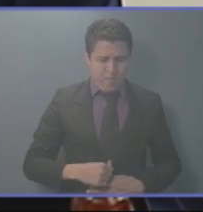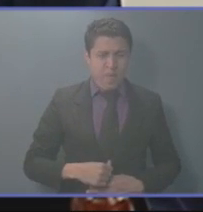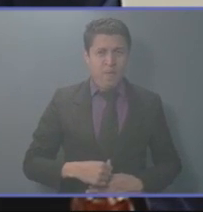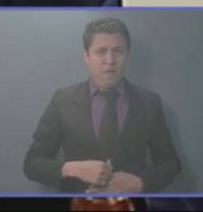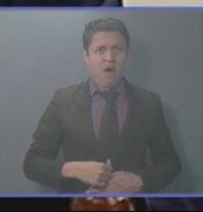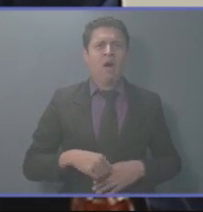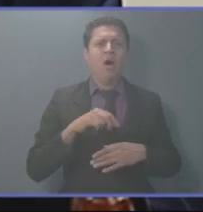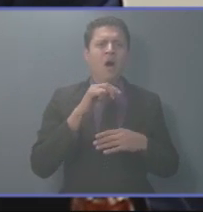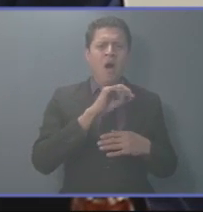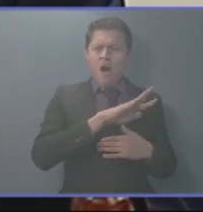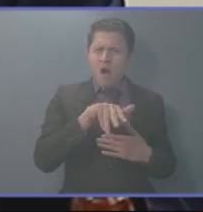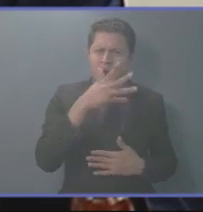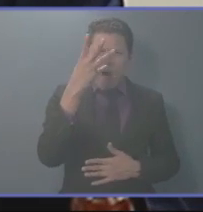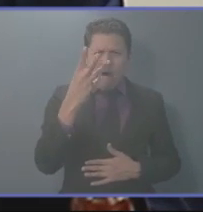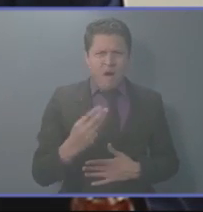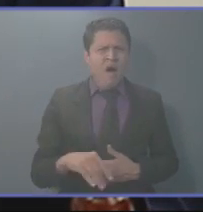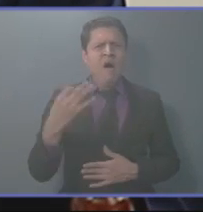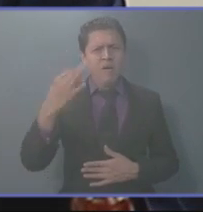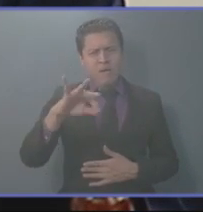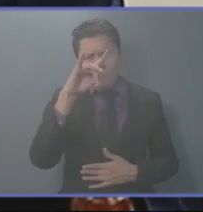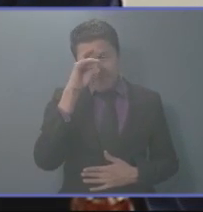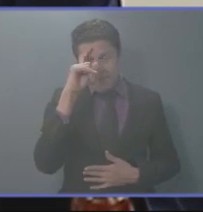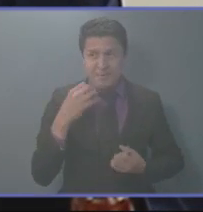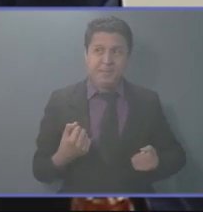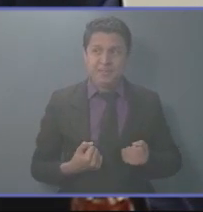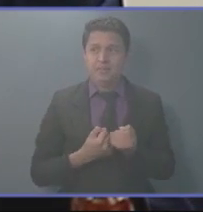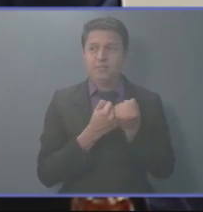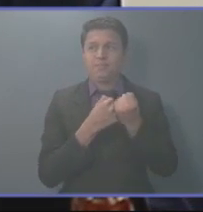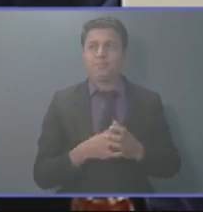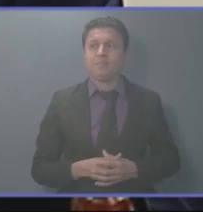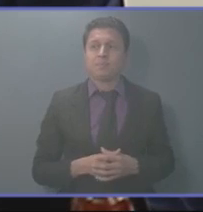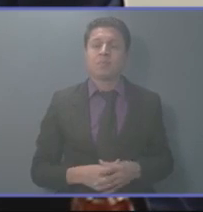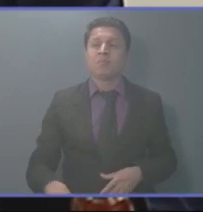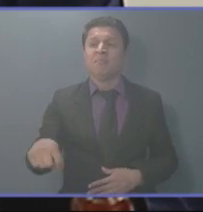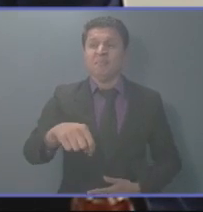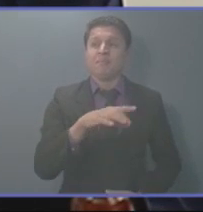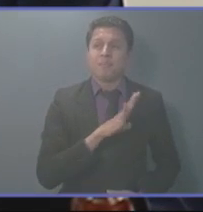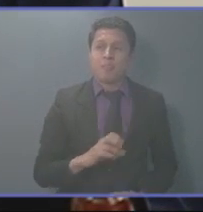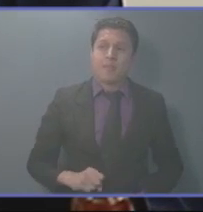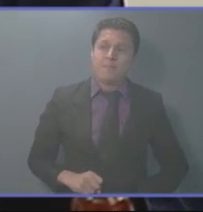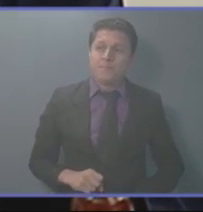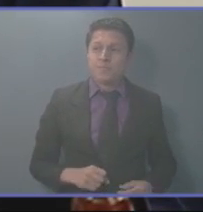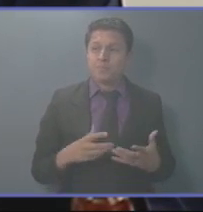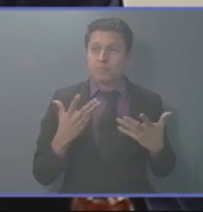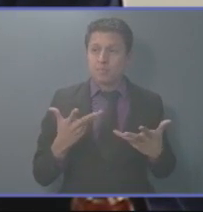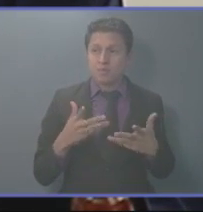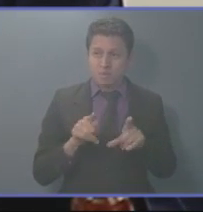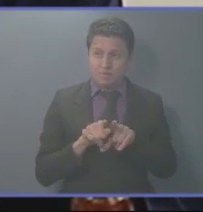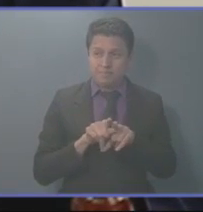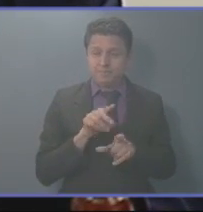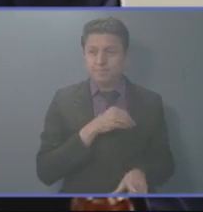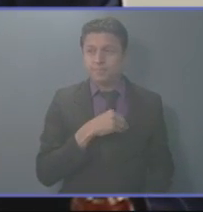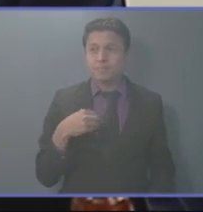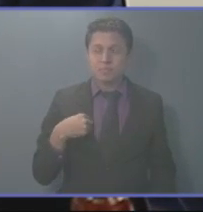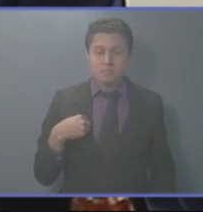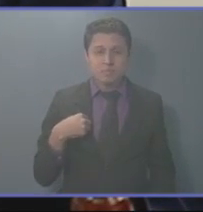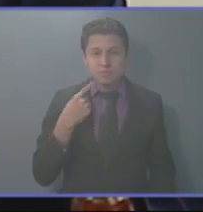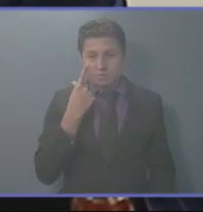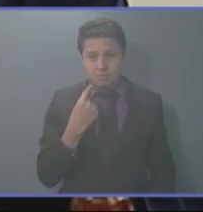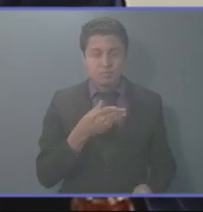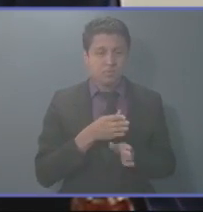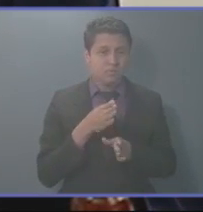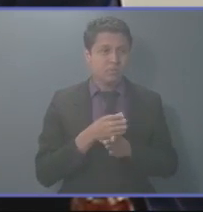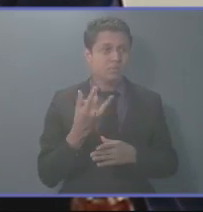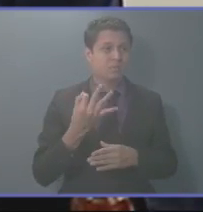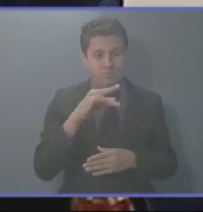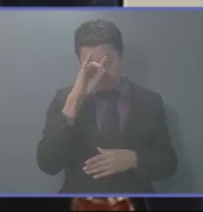724. Los fines de semana tienen que trabajar. En El Salvador hay muchos hermanos médicos de profesión buscando una necesidad